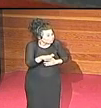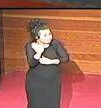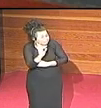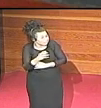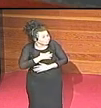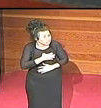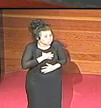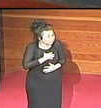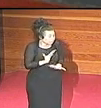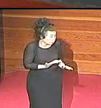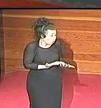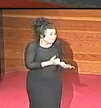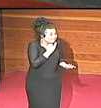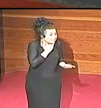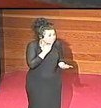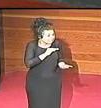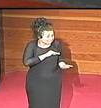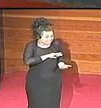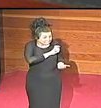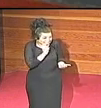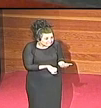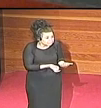unos cuantos idiomas que hablo no llegan a él,